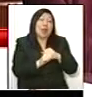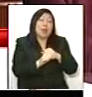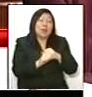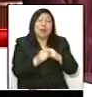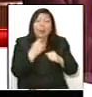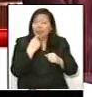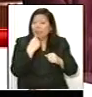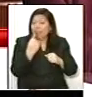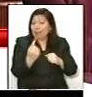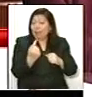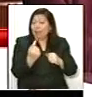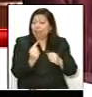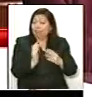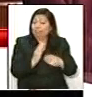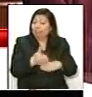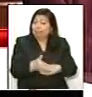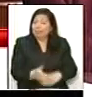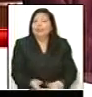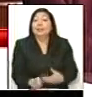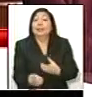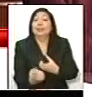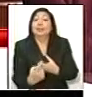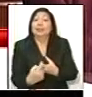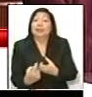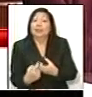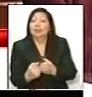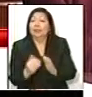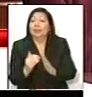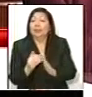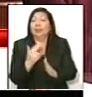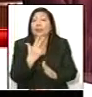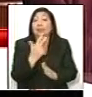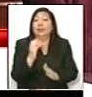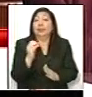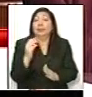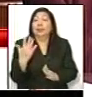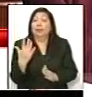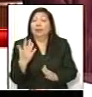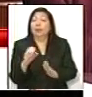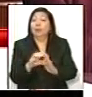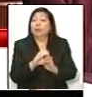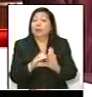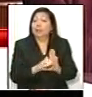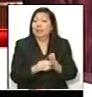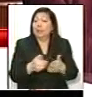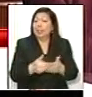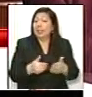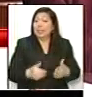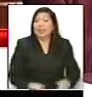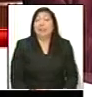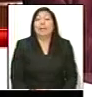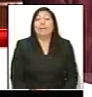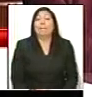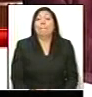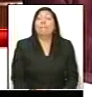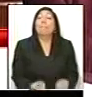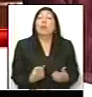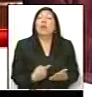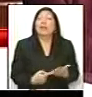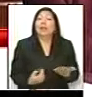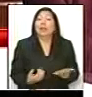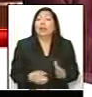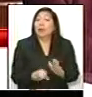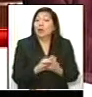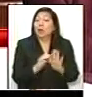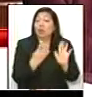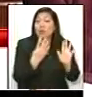pretendió eso recogiendo un poco el artículo 305 de la anterior Constitución. ¿Por qué se hace la Constitución